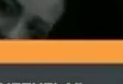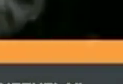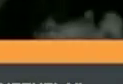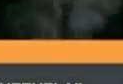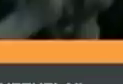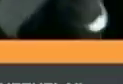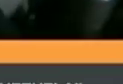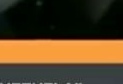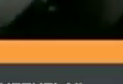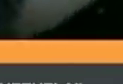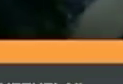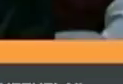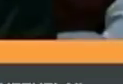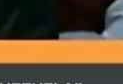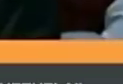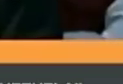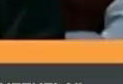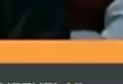revolucionarios.